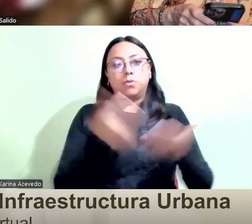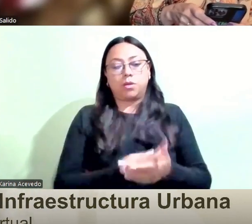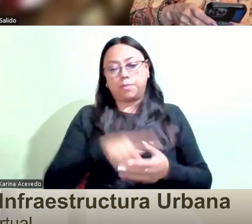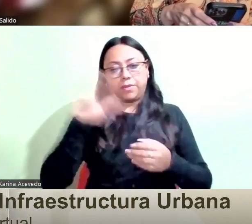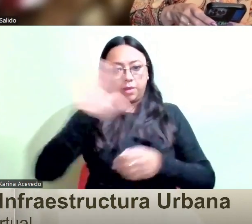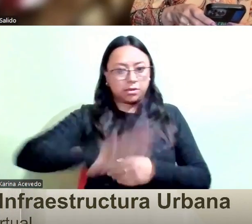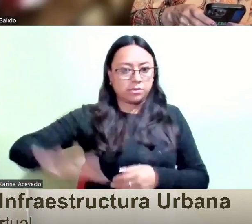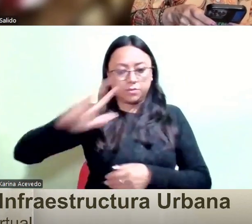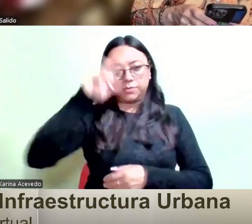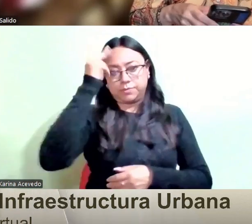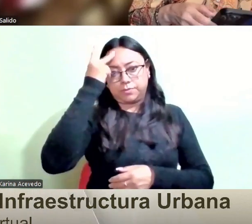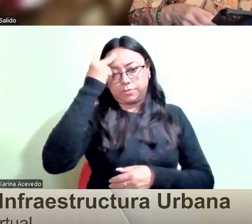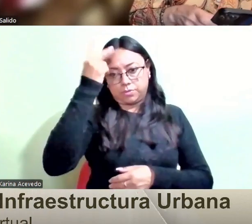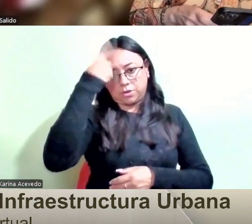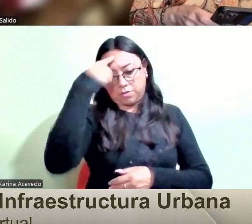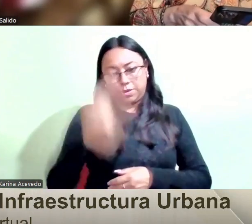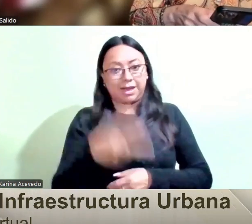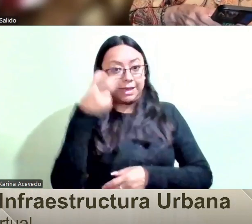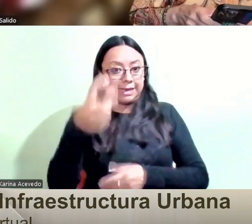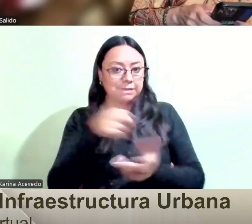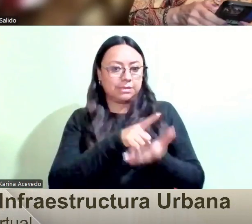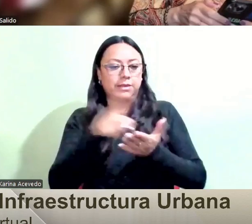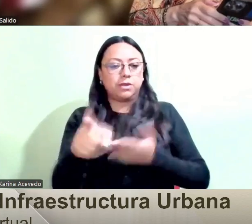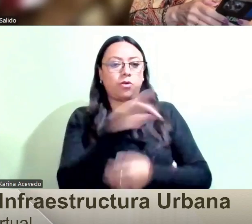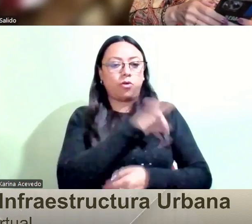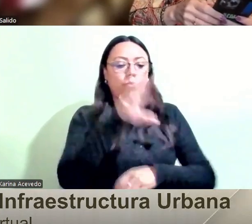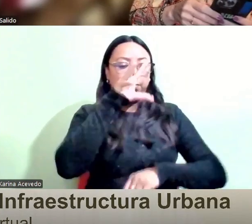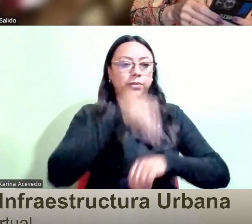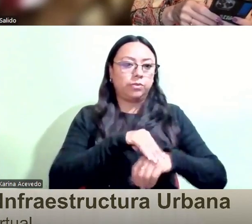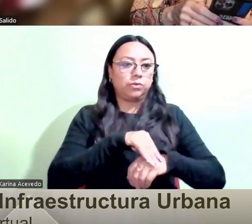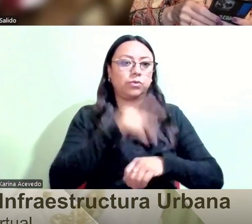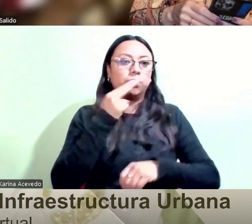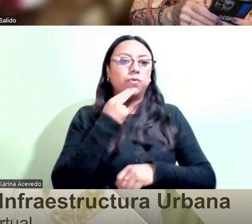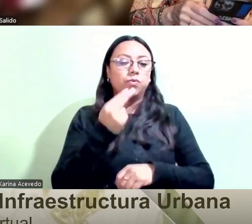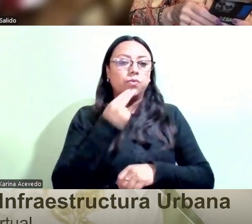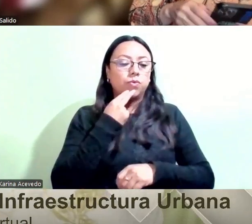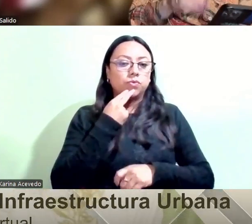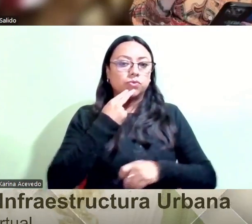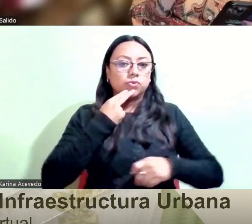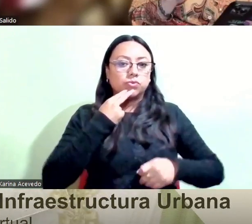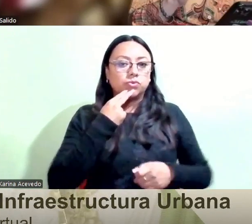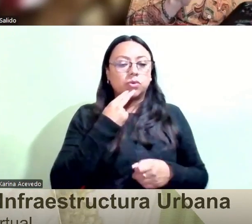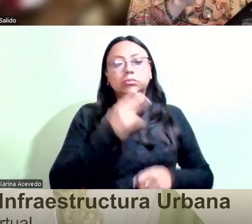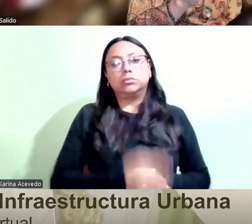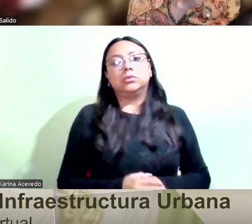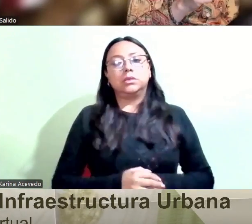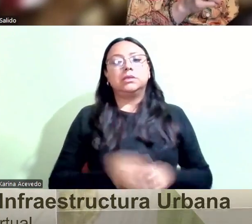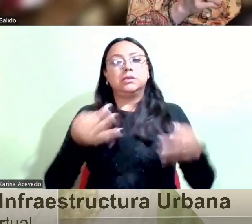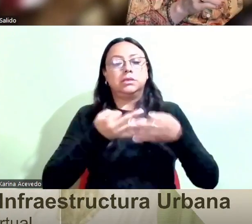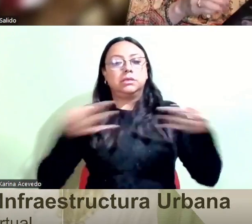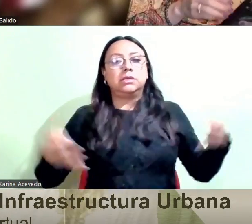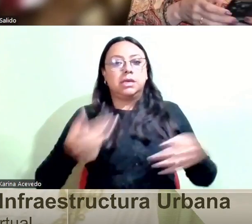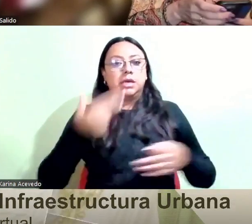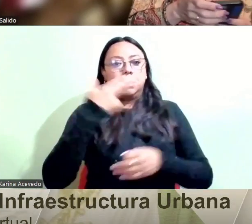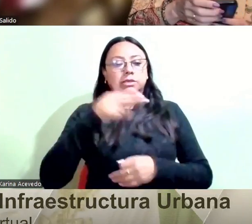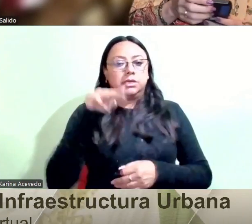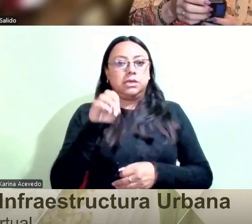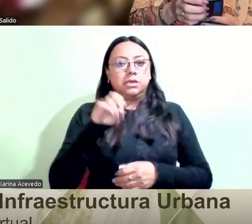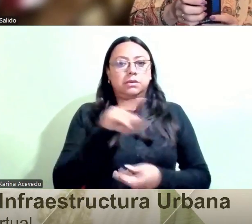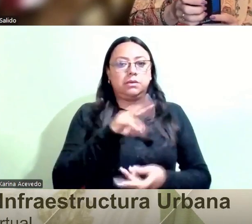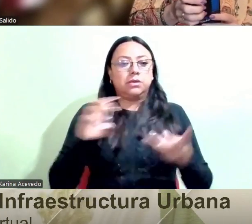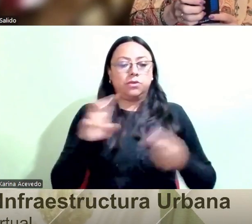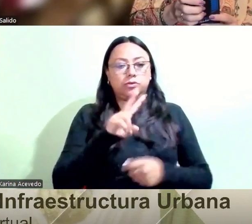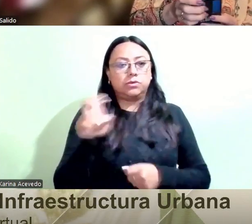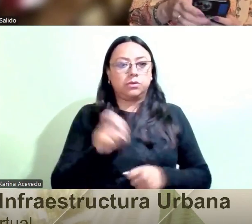de que al inmueble de referencia les sea autorizado un uso de suelo HM 730-200, habitacional mixto 7